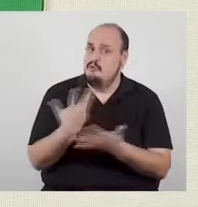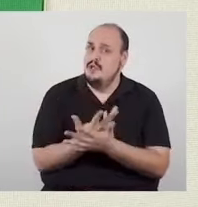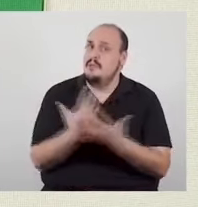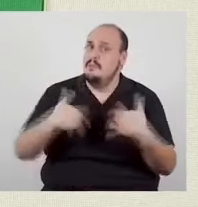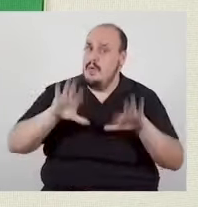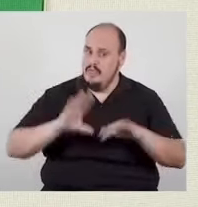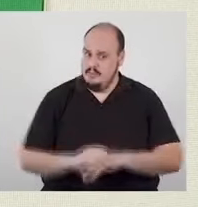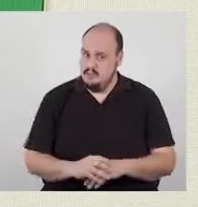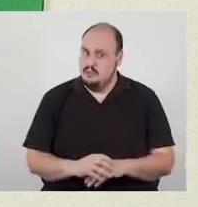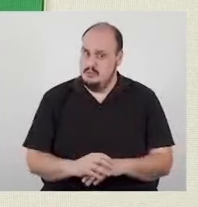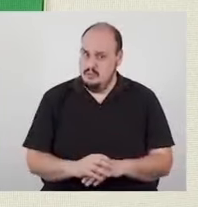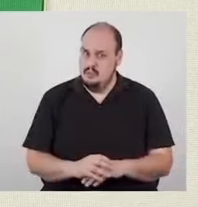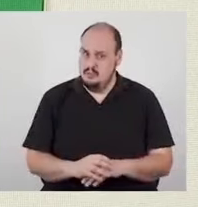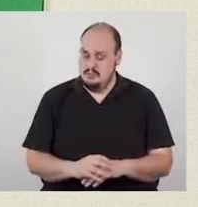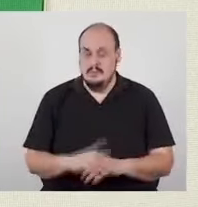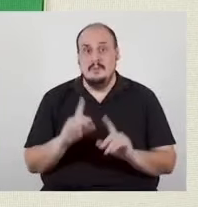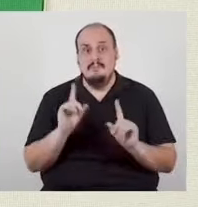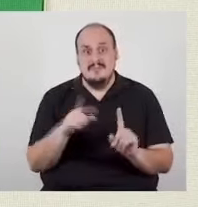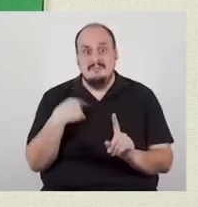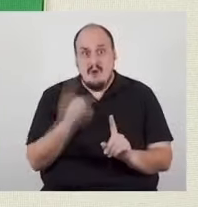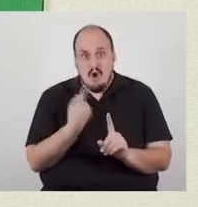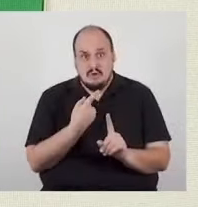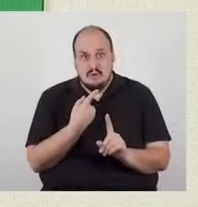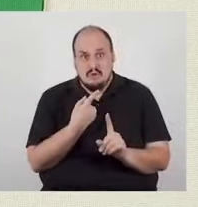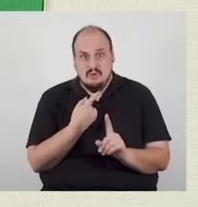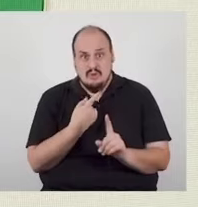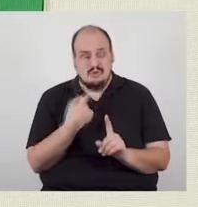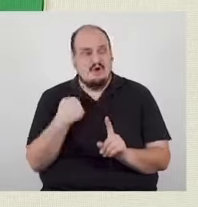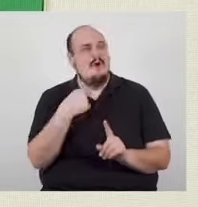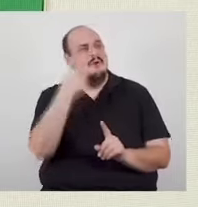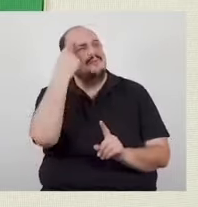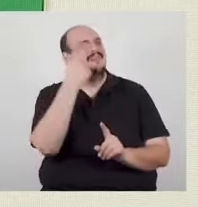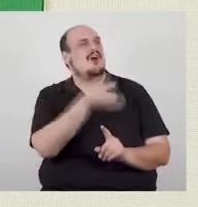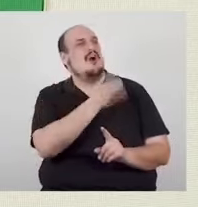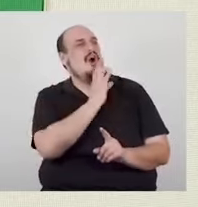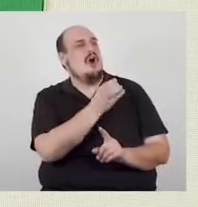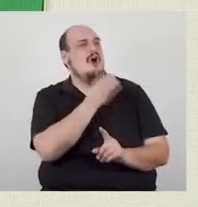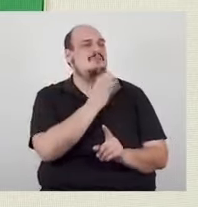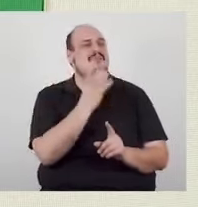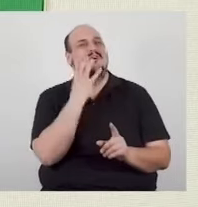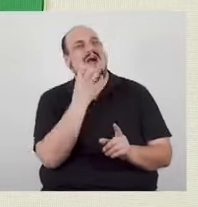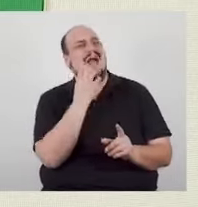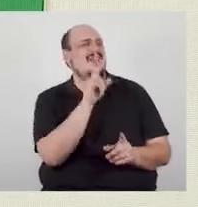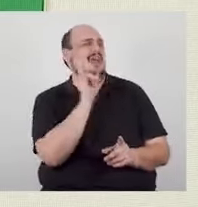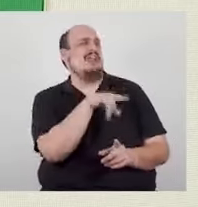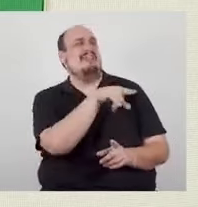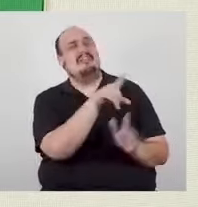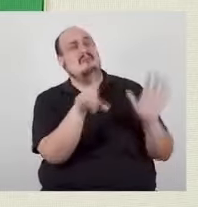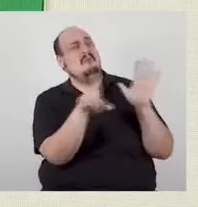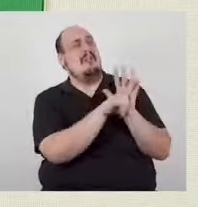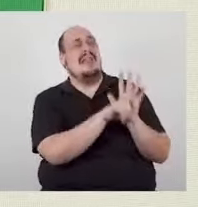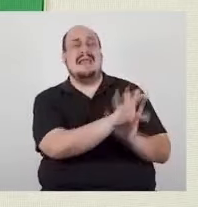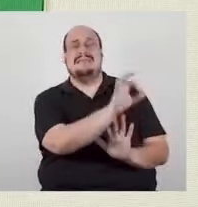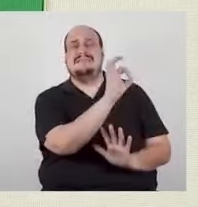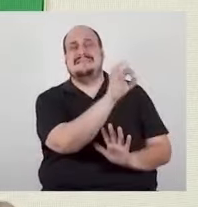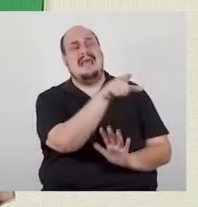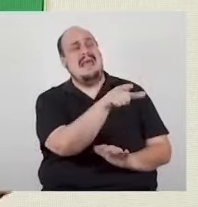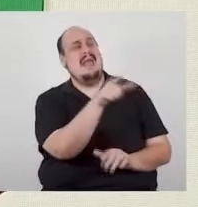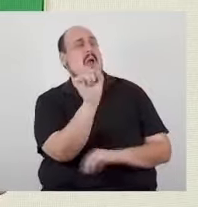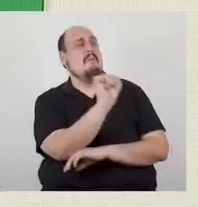podemos estar nosotros llorando lo que hoy nos parece gracioso y hasta a veces ridículo que alguien nos diga no